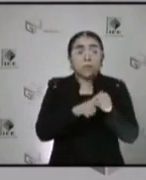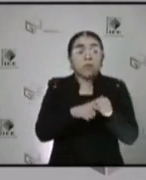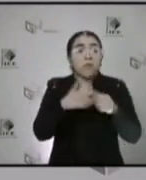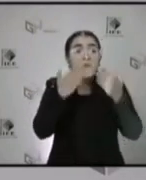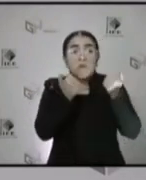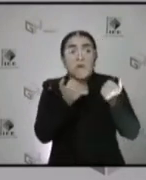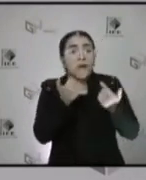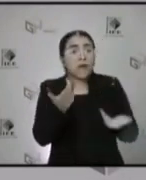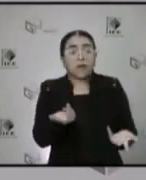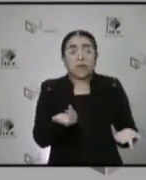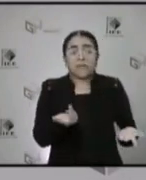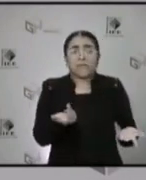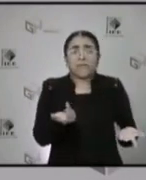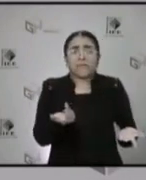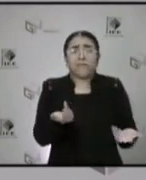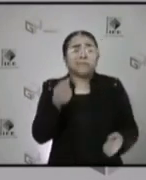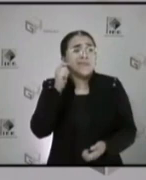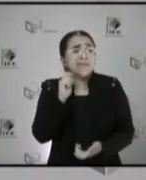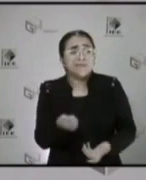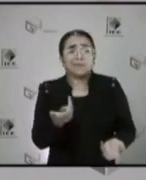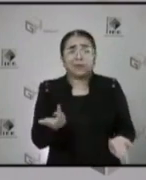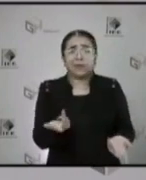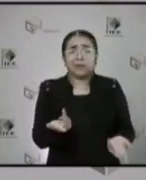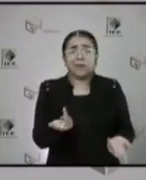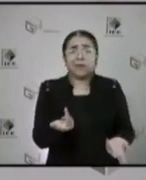claves. ¿De qué se trata? Alcohol,